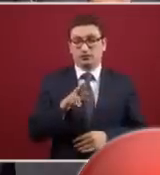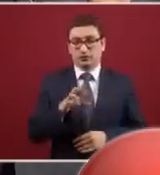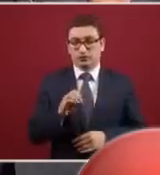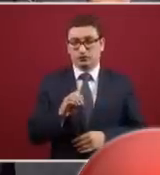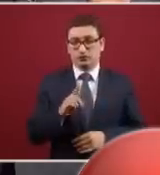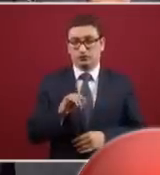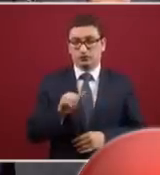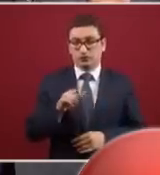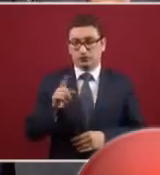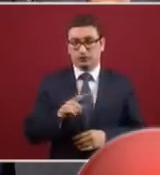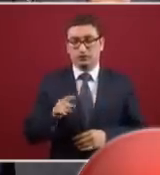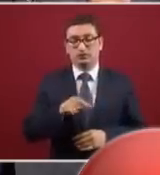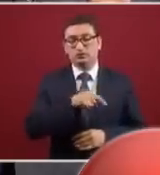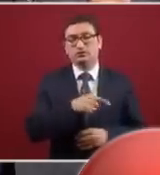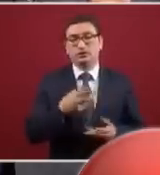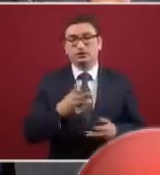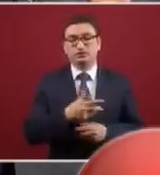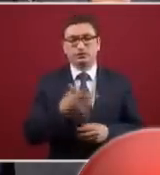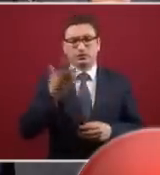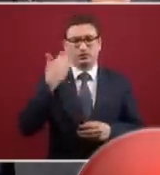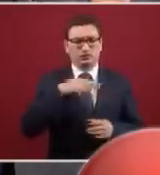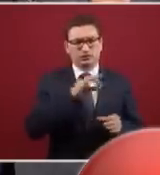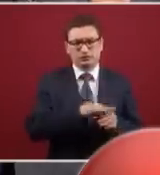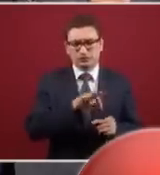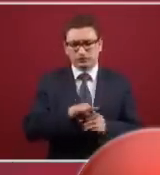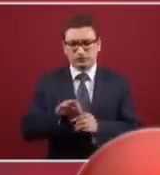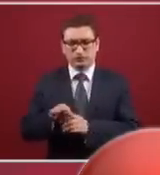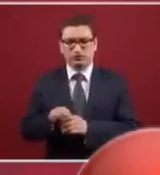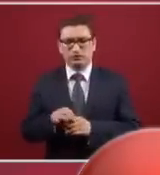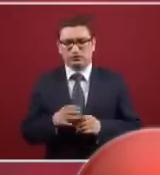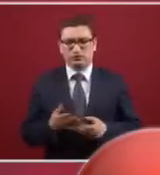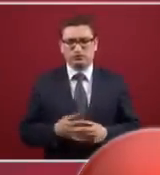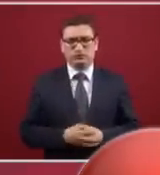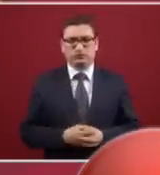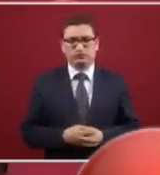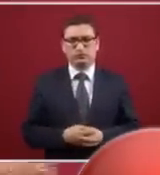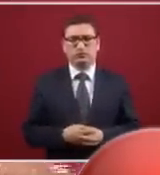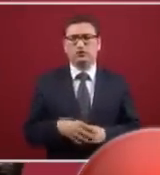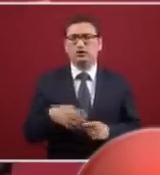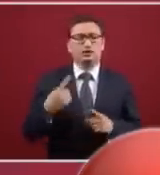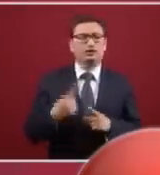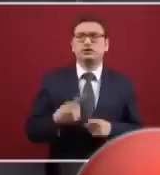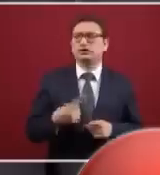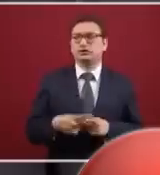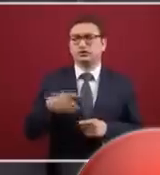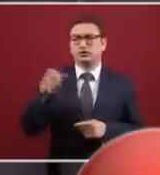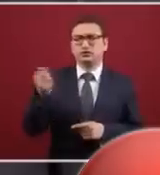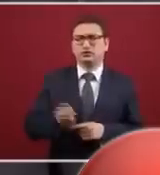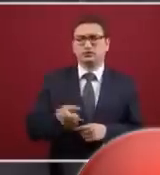Se hacían las elecciones, pero de antemano ya se sabía quiénes iban a quedar,